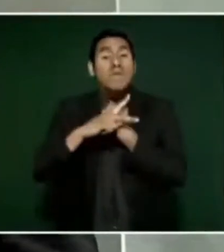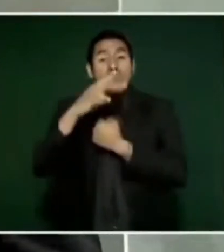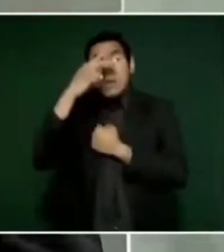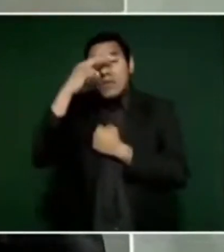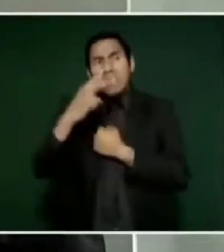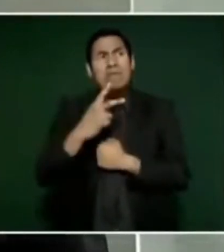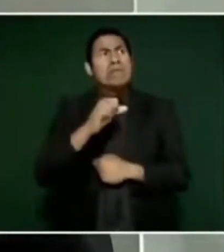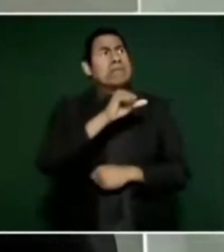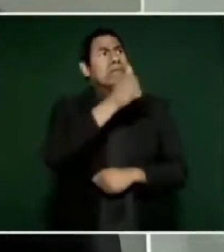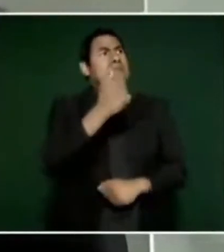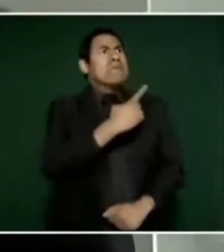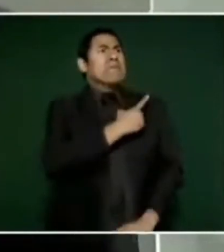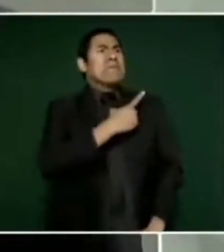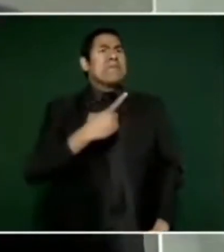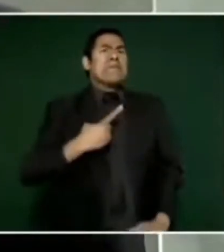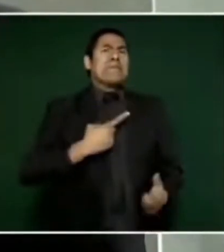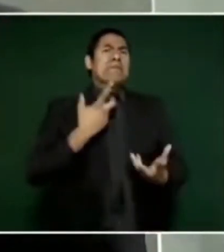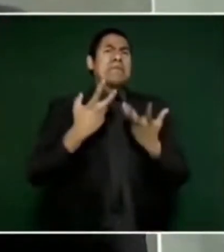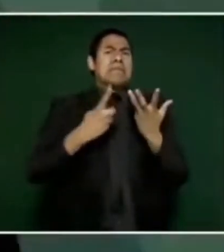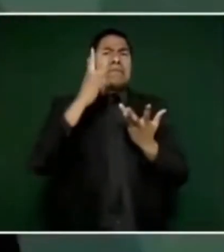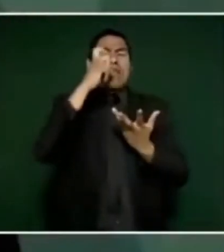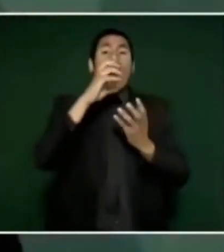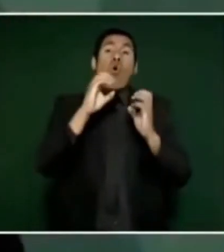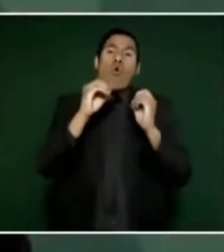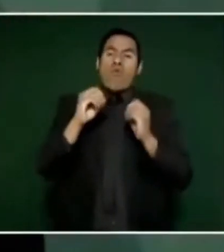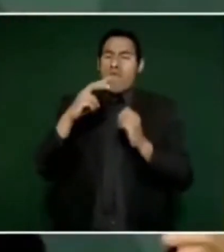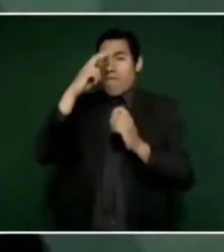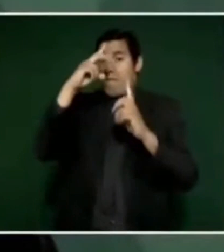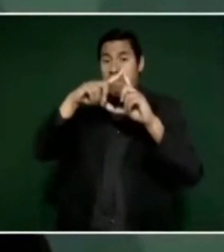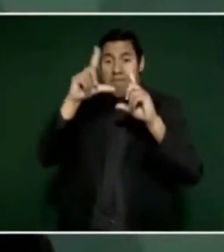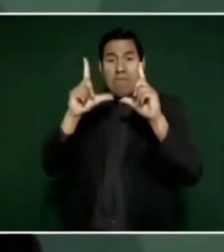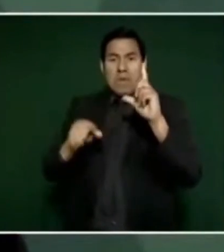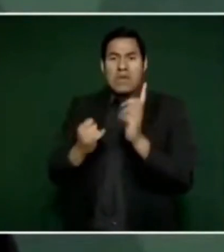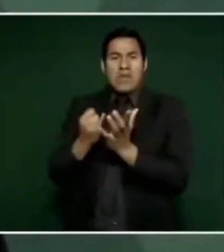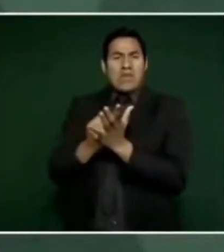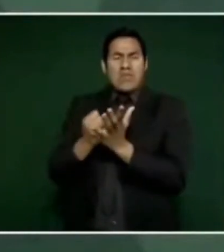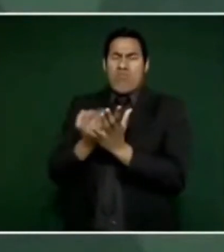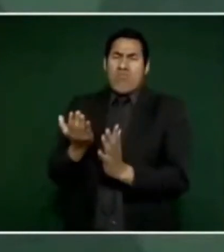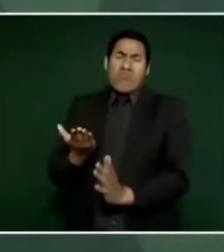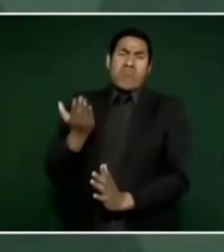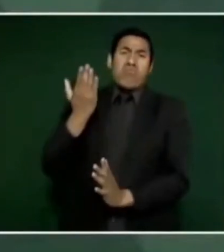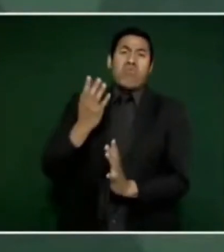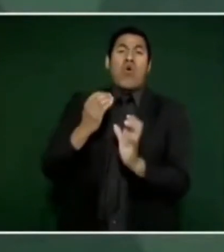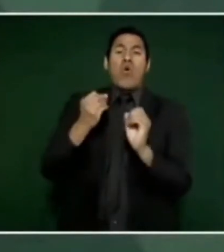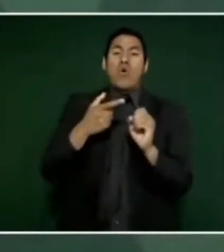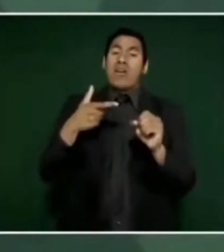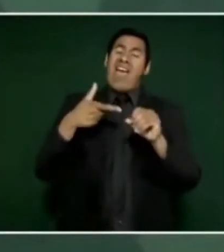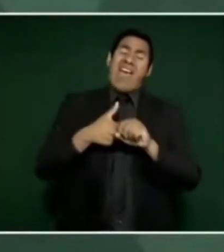aumentar los impuestos, a que no haya gasolinazos,